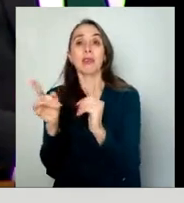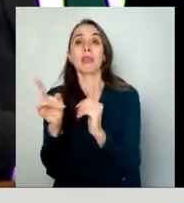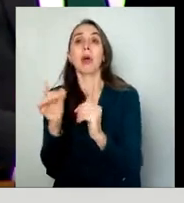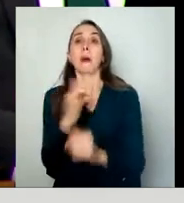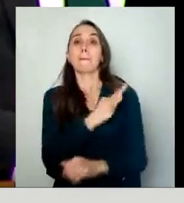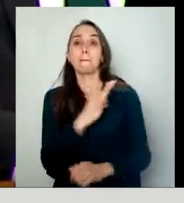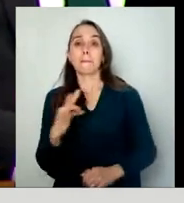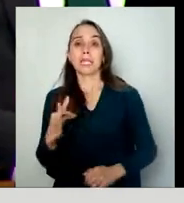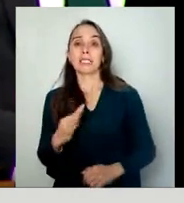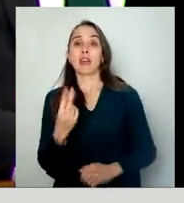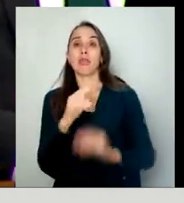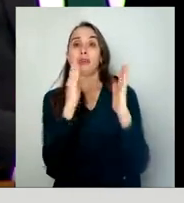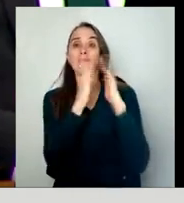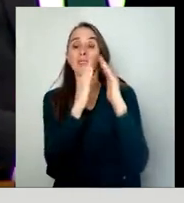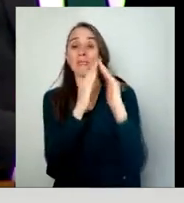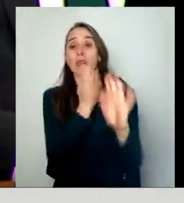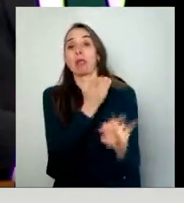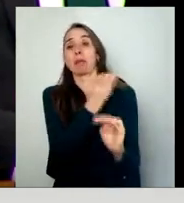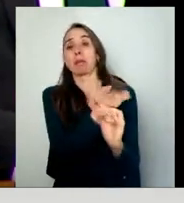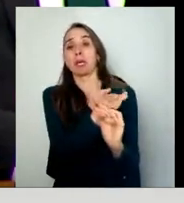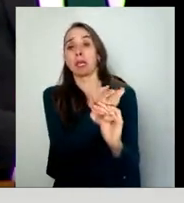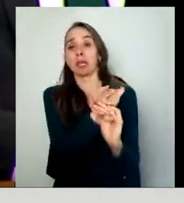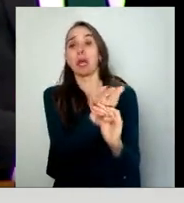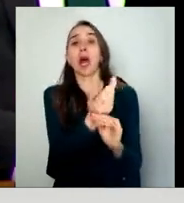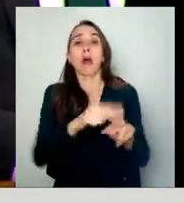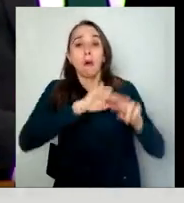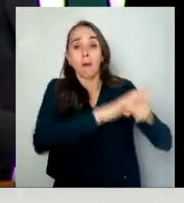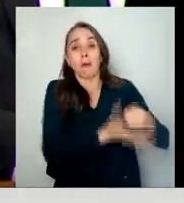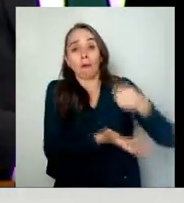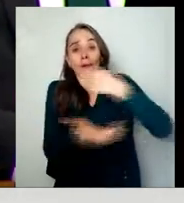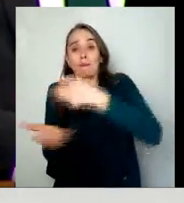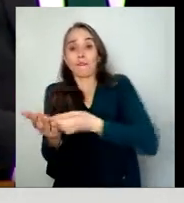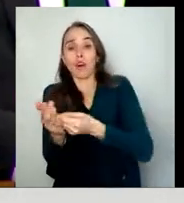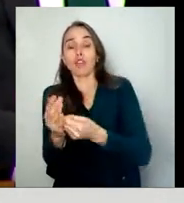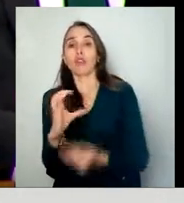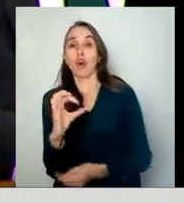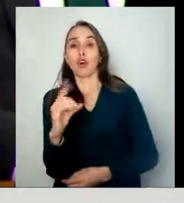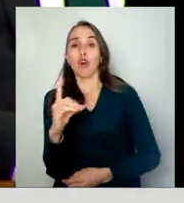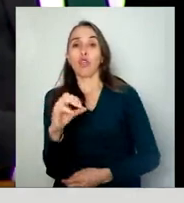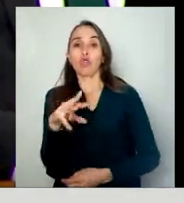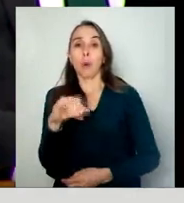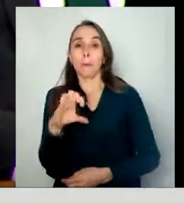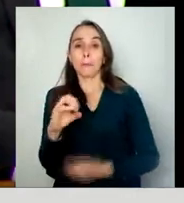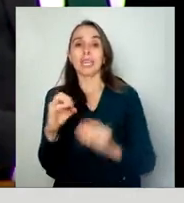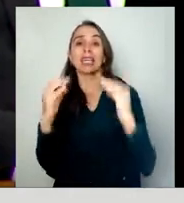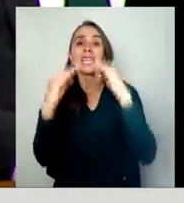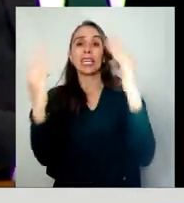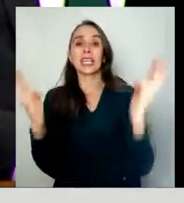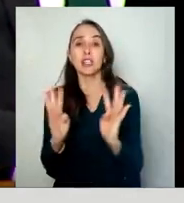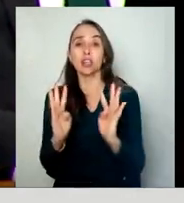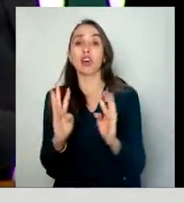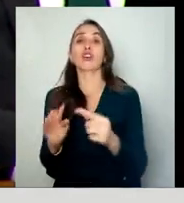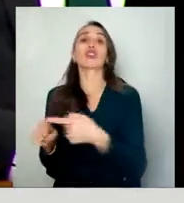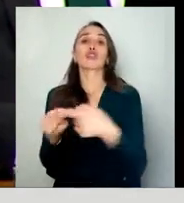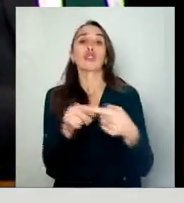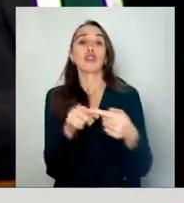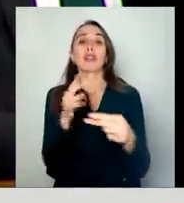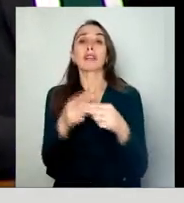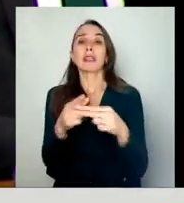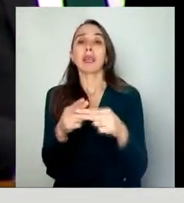vea la forma de financiamiento que permita que el condominio social el polígono sea reparado en su totalidad y no por